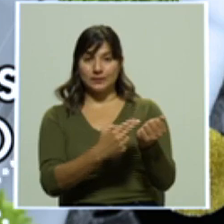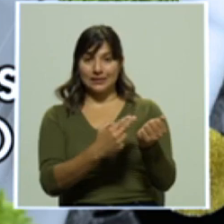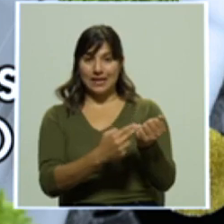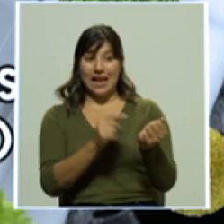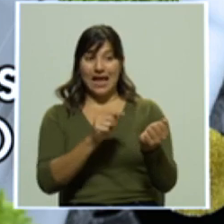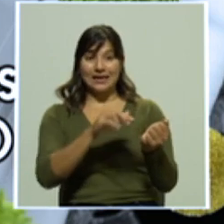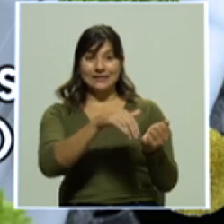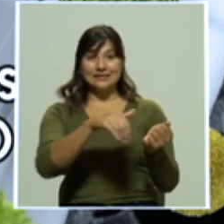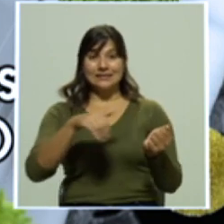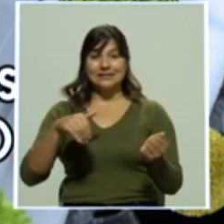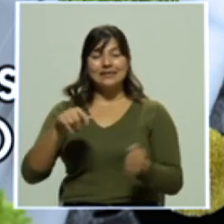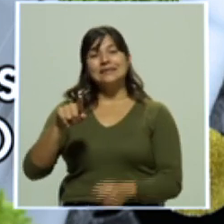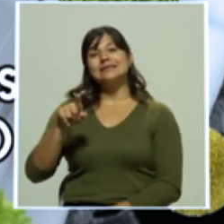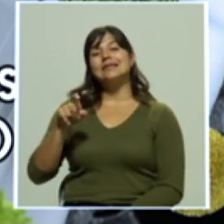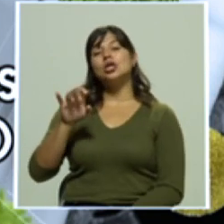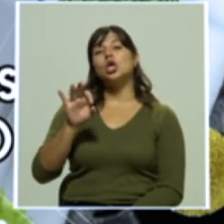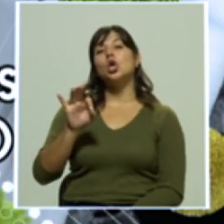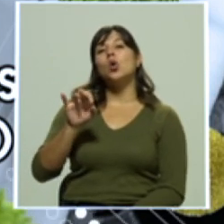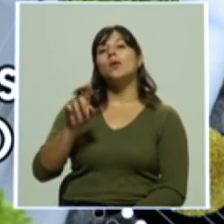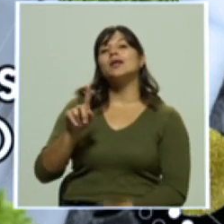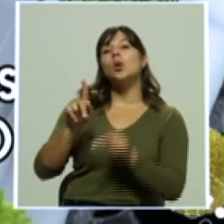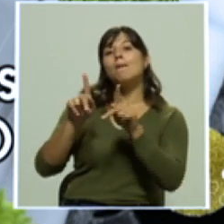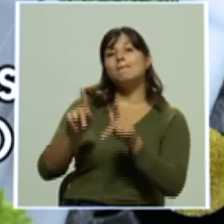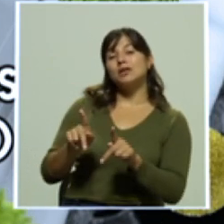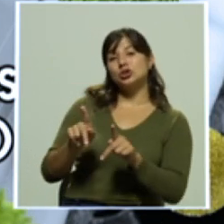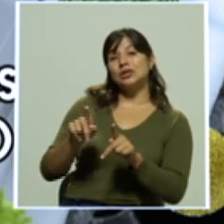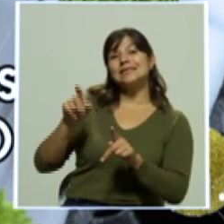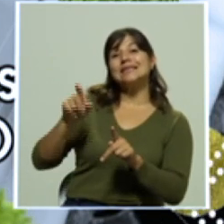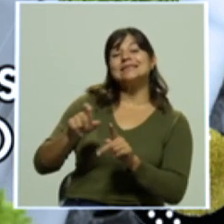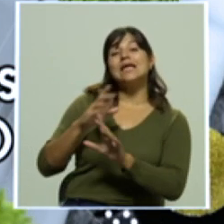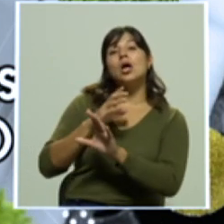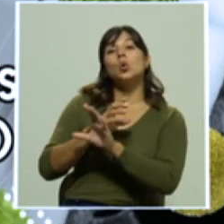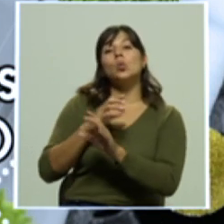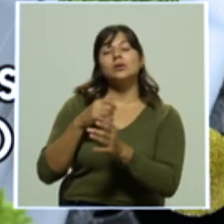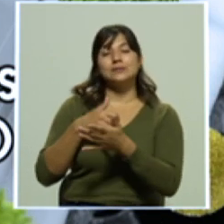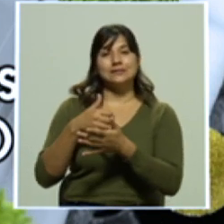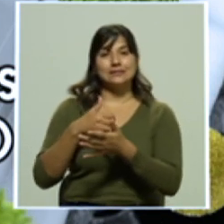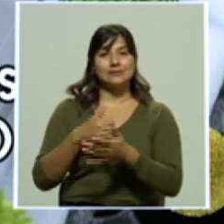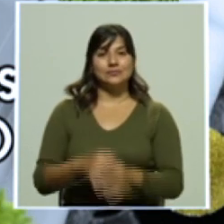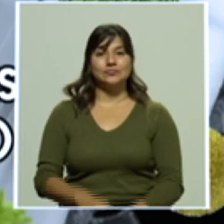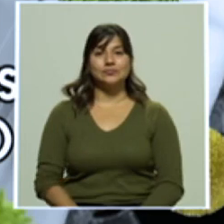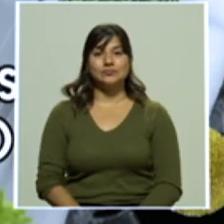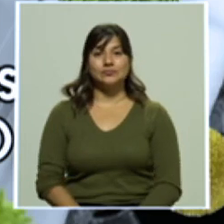cuales 191 requieren de cuidados intensivos.